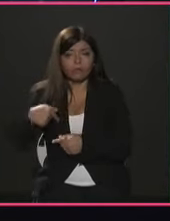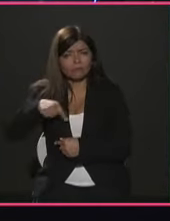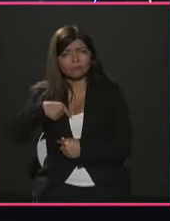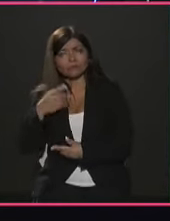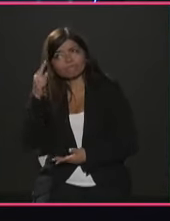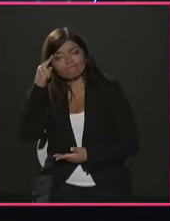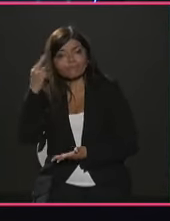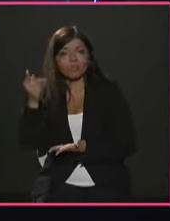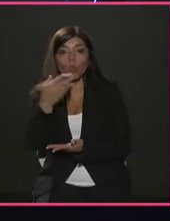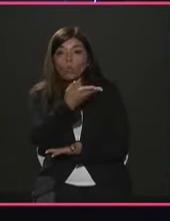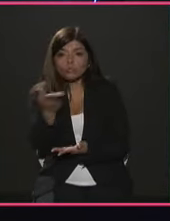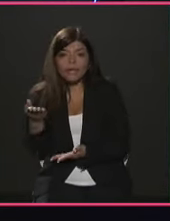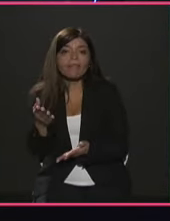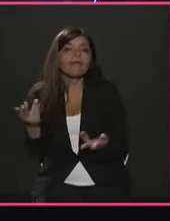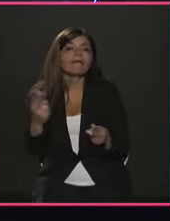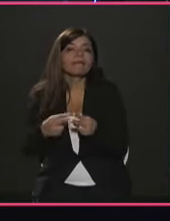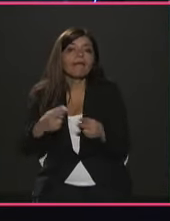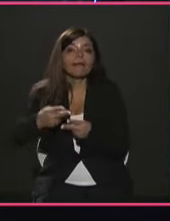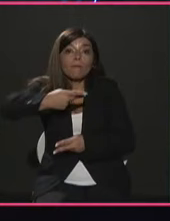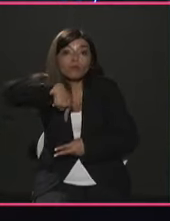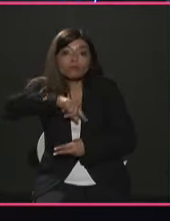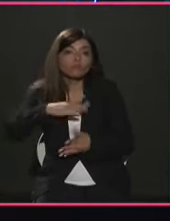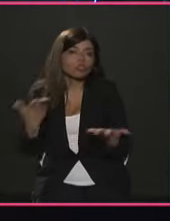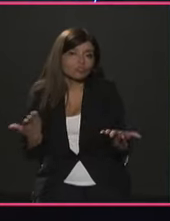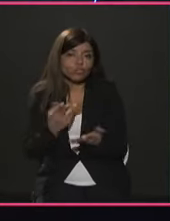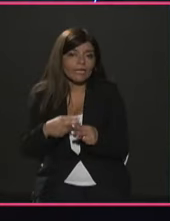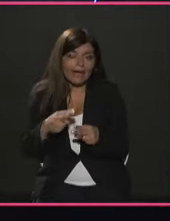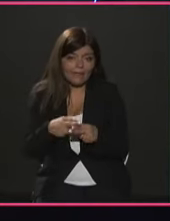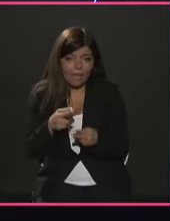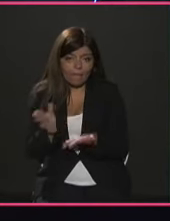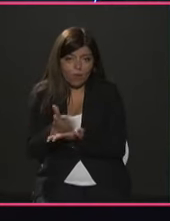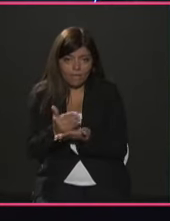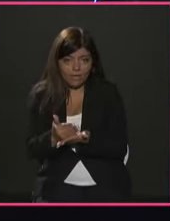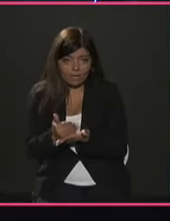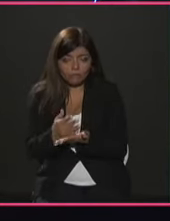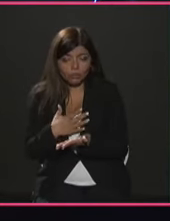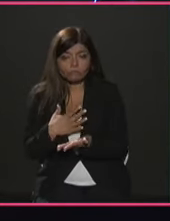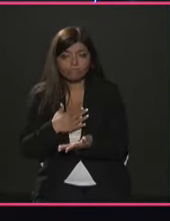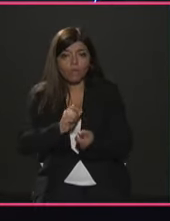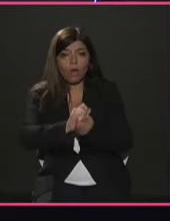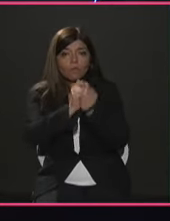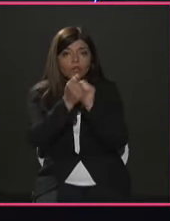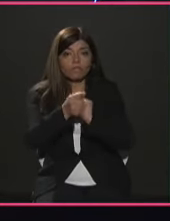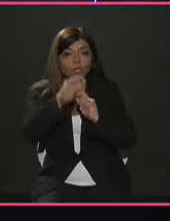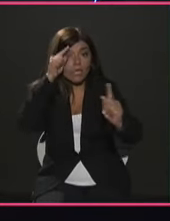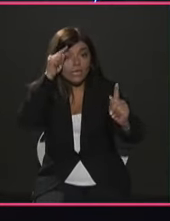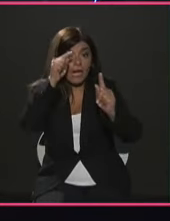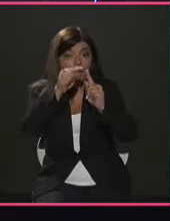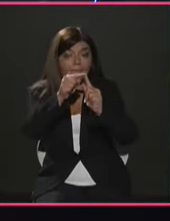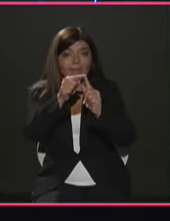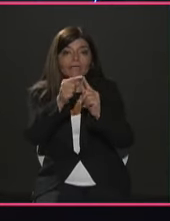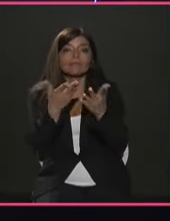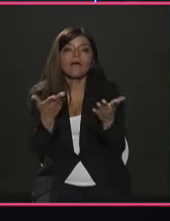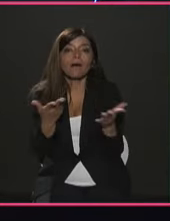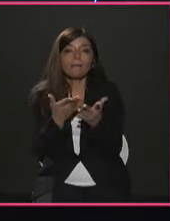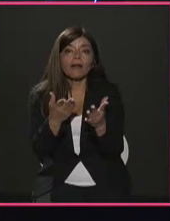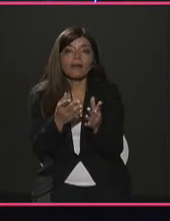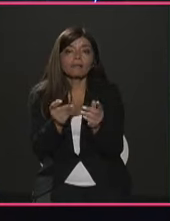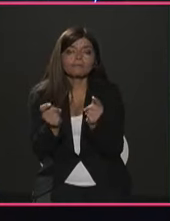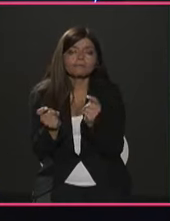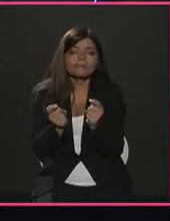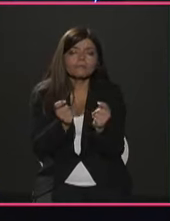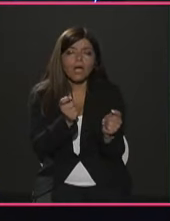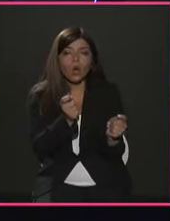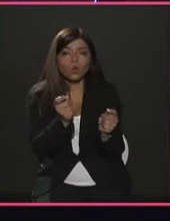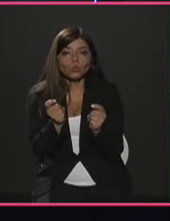qué harían ustedes o qué haríamos nosotros yo modificaría entonces es mi meta para que se ajuste